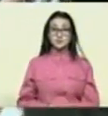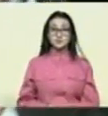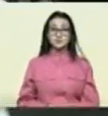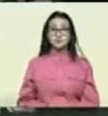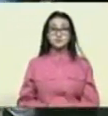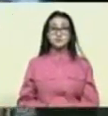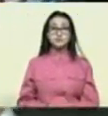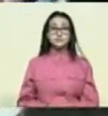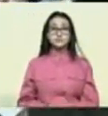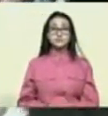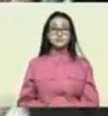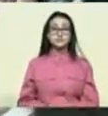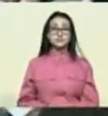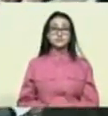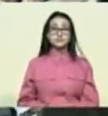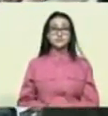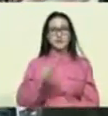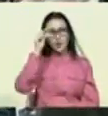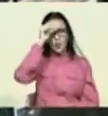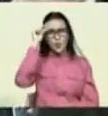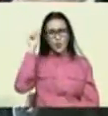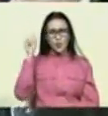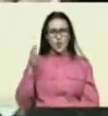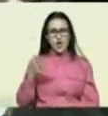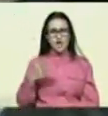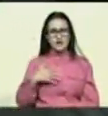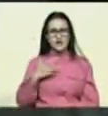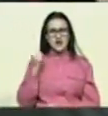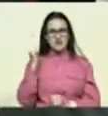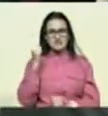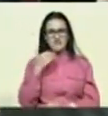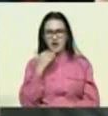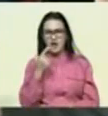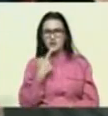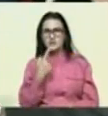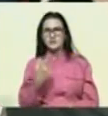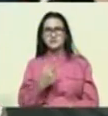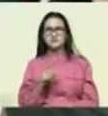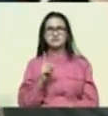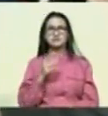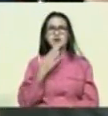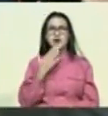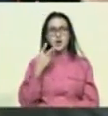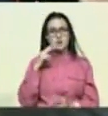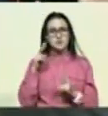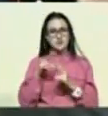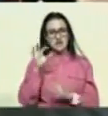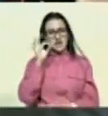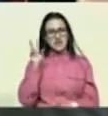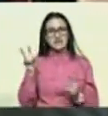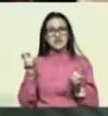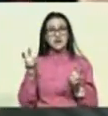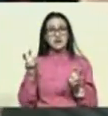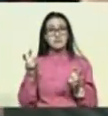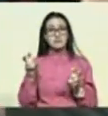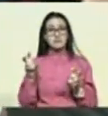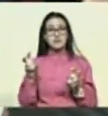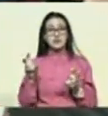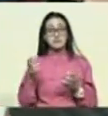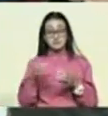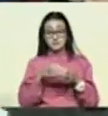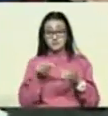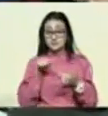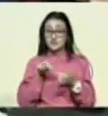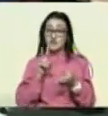dirigentes opositores, como por ejemplo Julio Borges, con respecto también a estas manifestaciones? No hemos tenido conocimiento. Sin embargo, nosotros por la Comisión